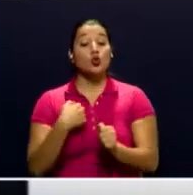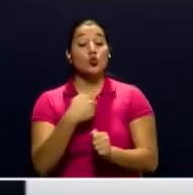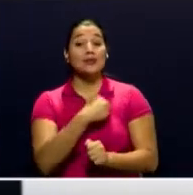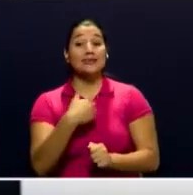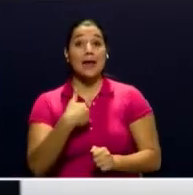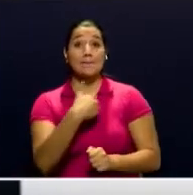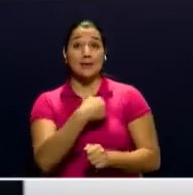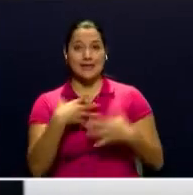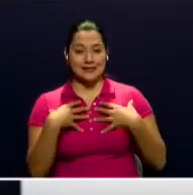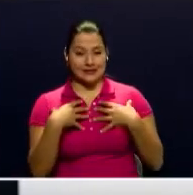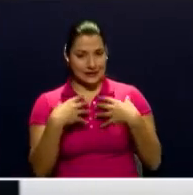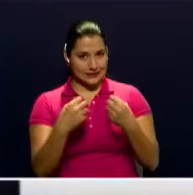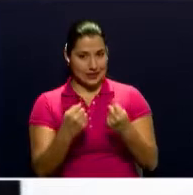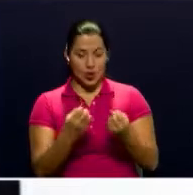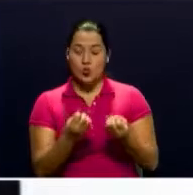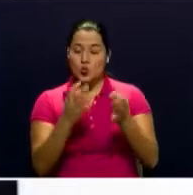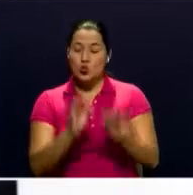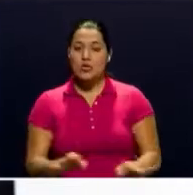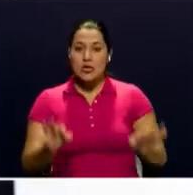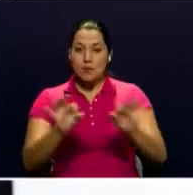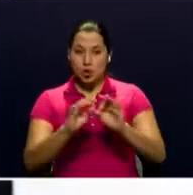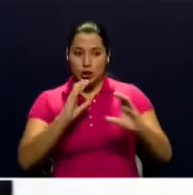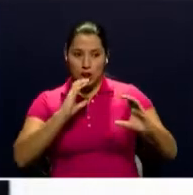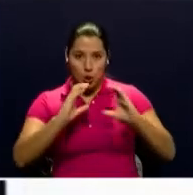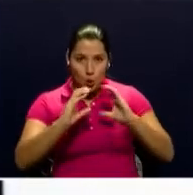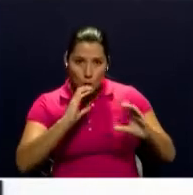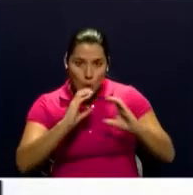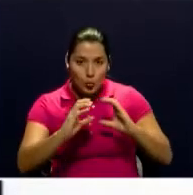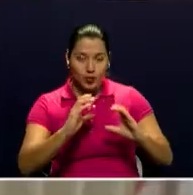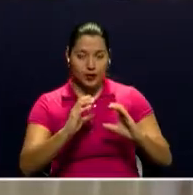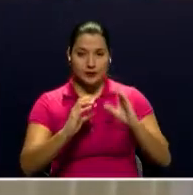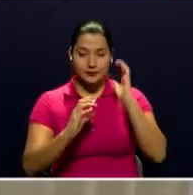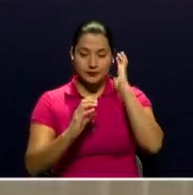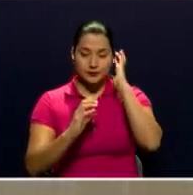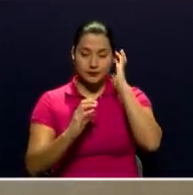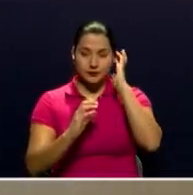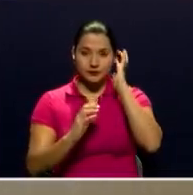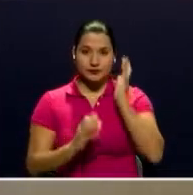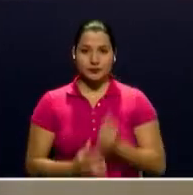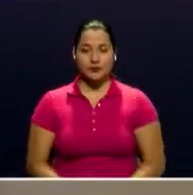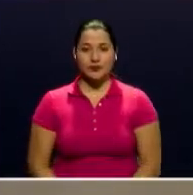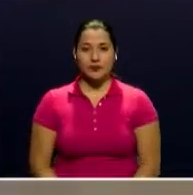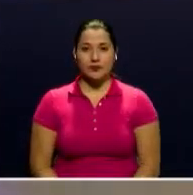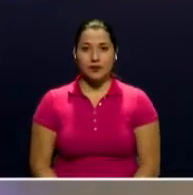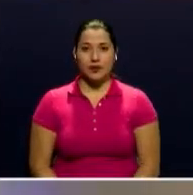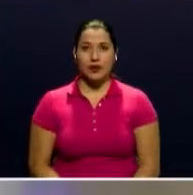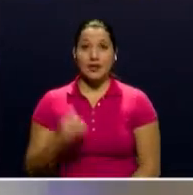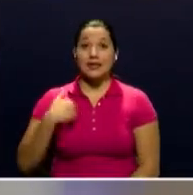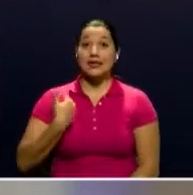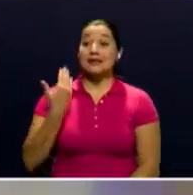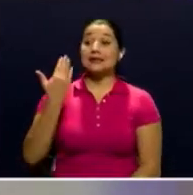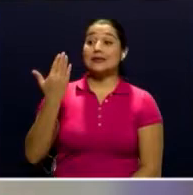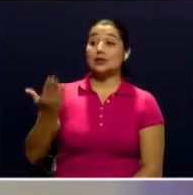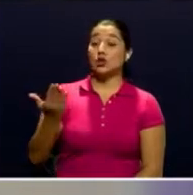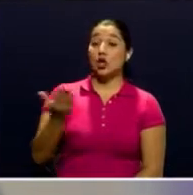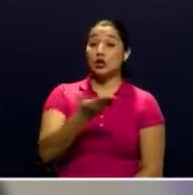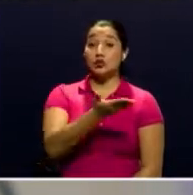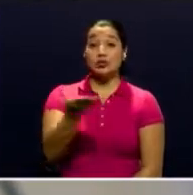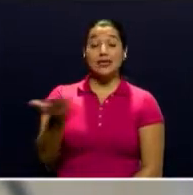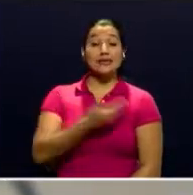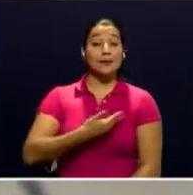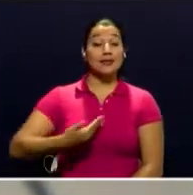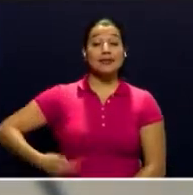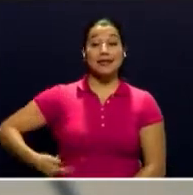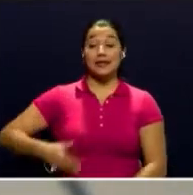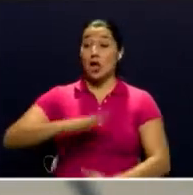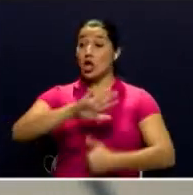fundamental esa comunicación, esas buenas prácticas, esos consejos a tiempo. De cambio. Señores presidentes, todos